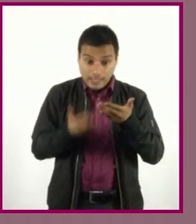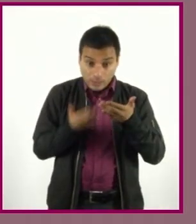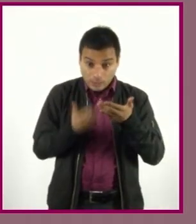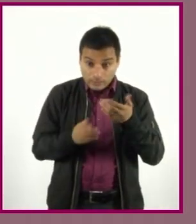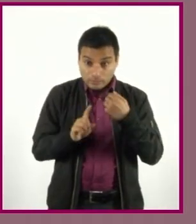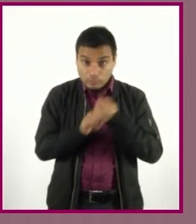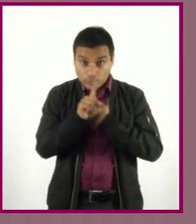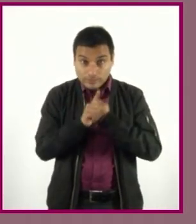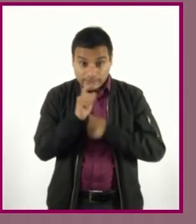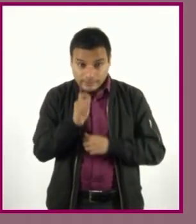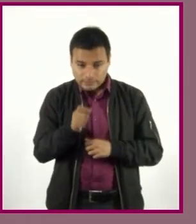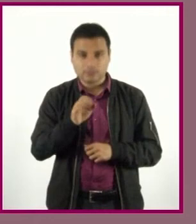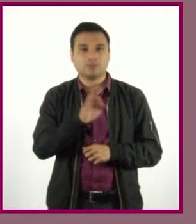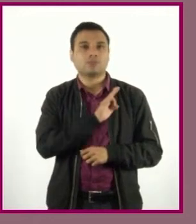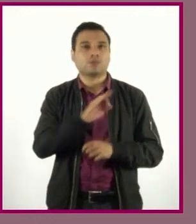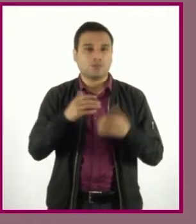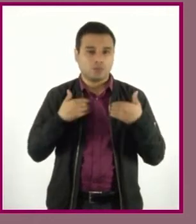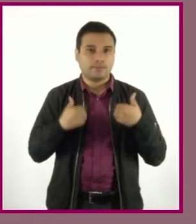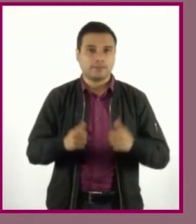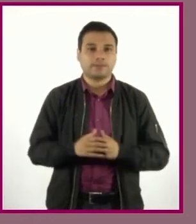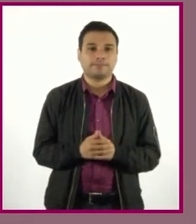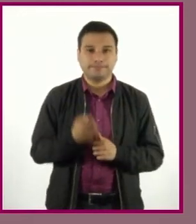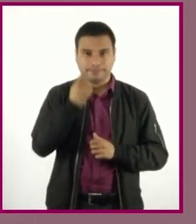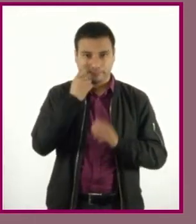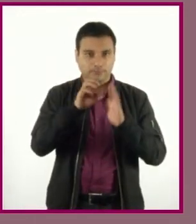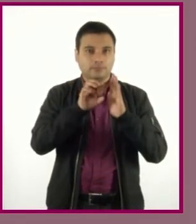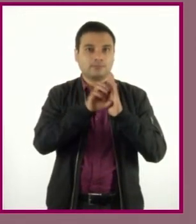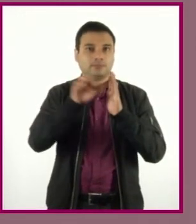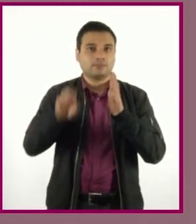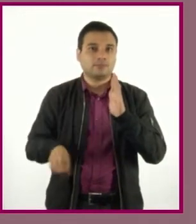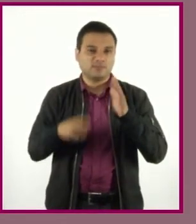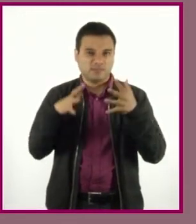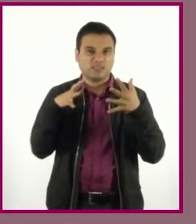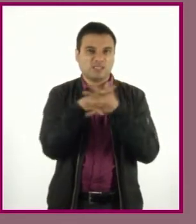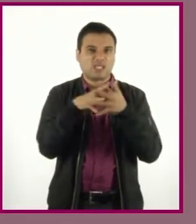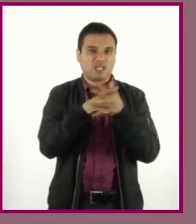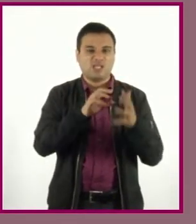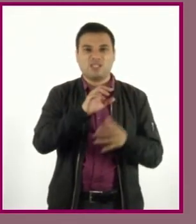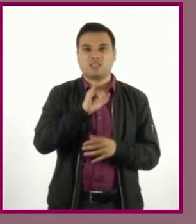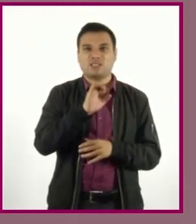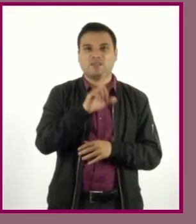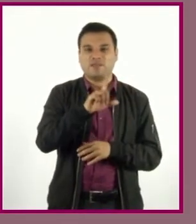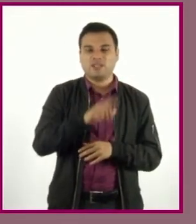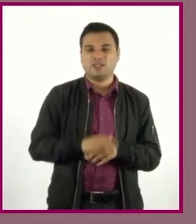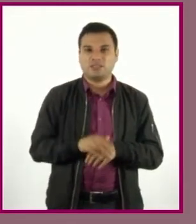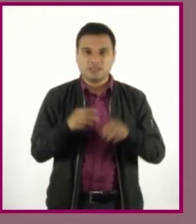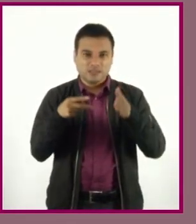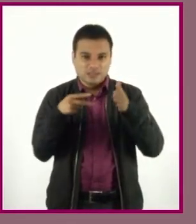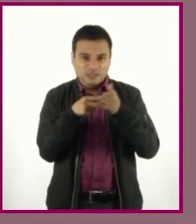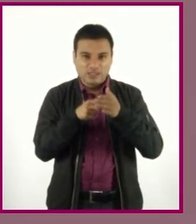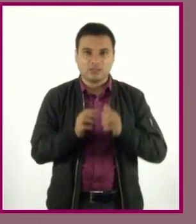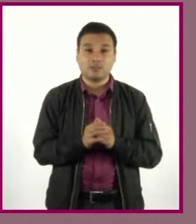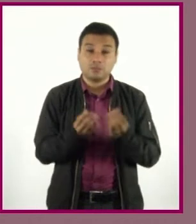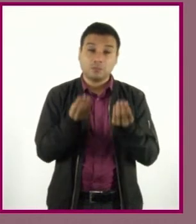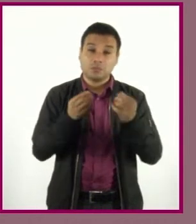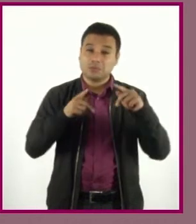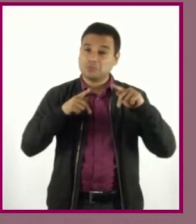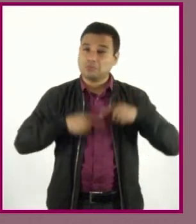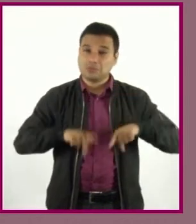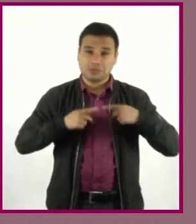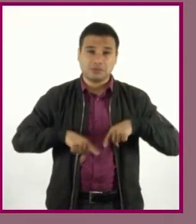múltiples causas de los conflictos, como en el caso de la guerra civil en Siria, que provocó el desplazamiento de sus